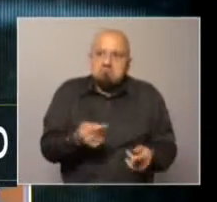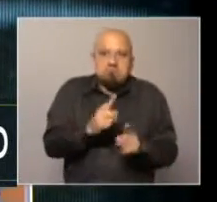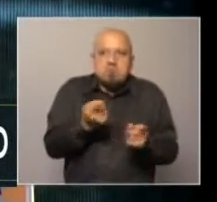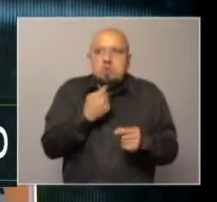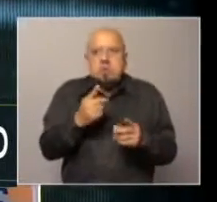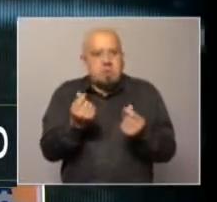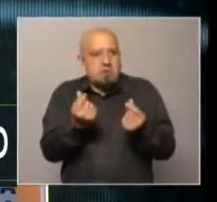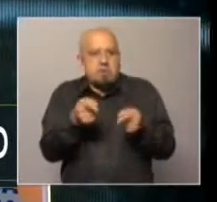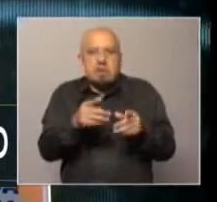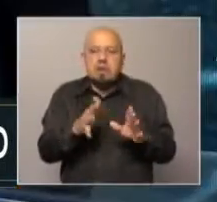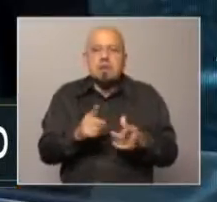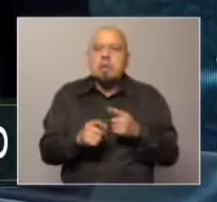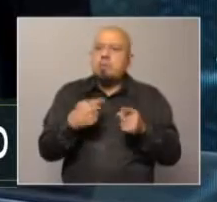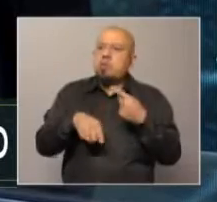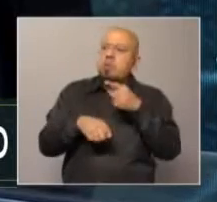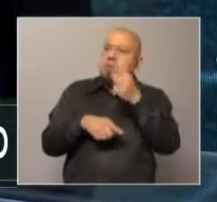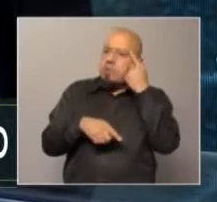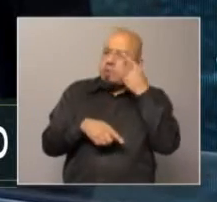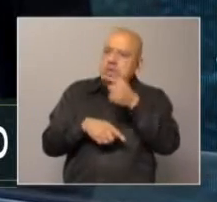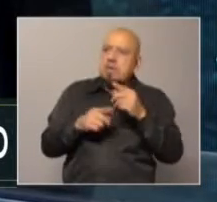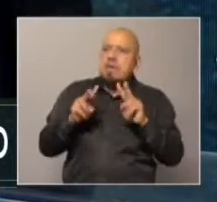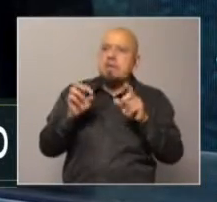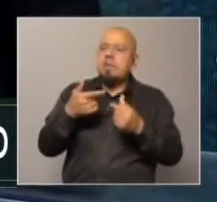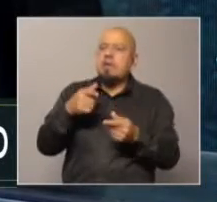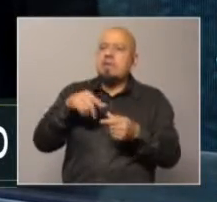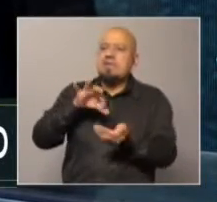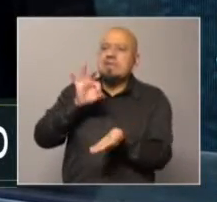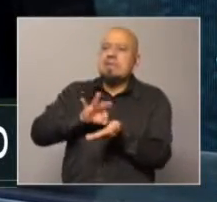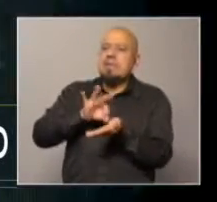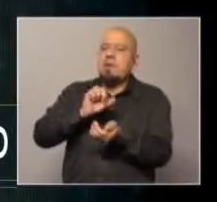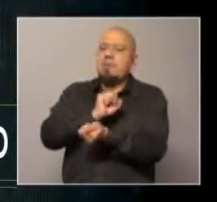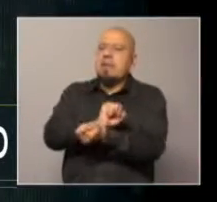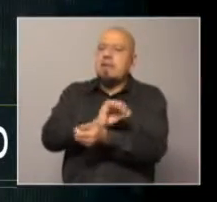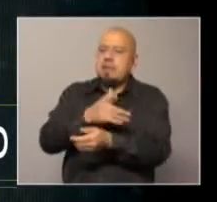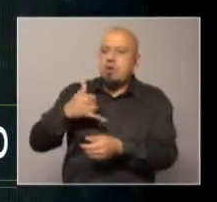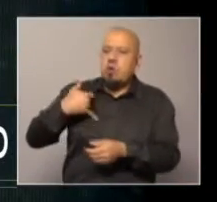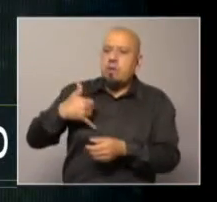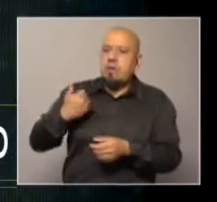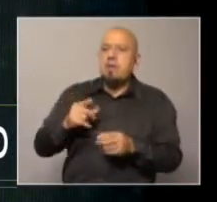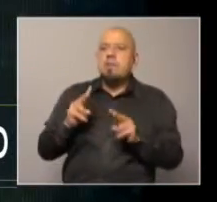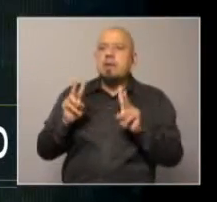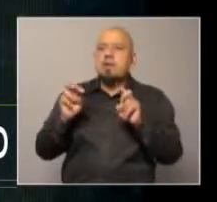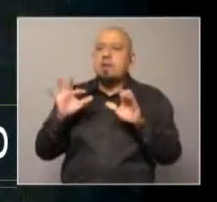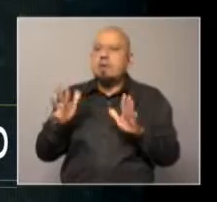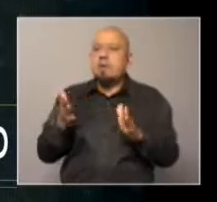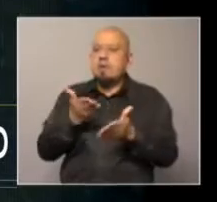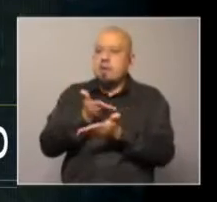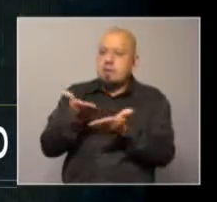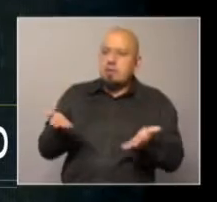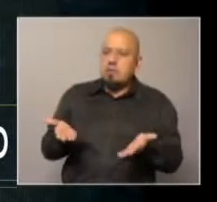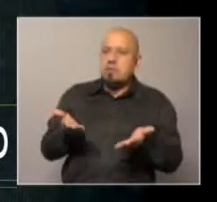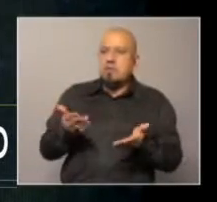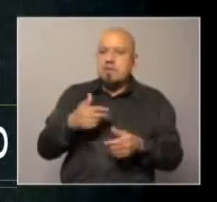gastando. Pero ¿cómo analizan ustedes la estrategia del sistema penal adolescente para gestionar reclusiones de personas que tengan